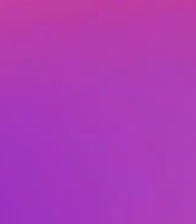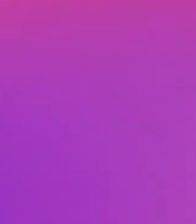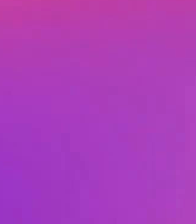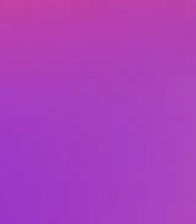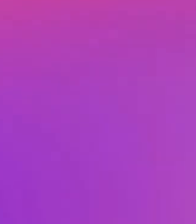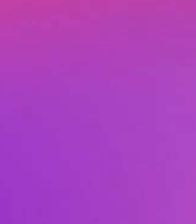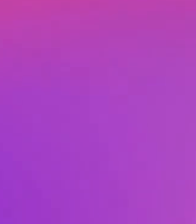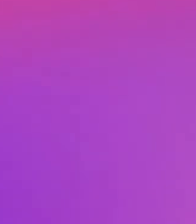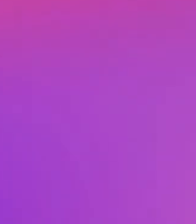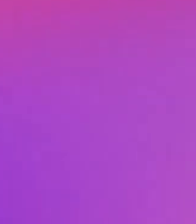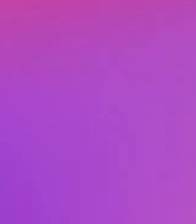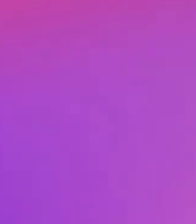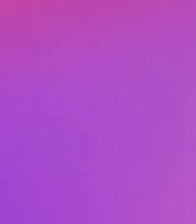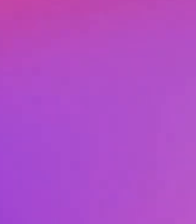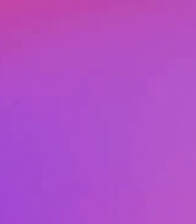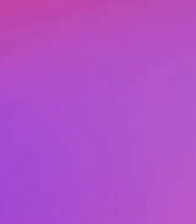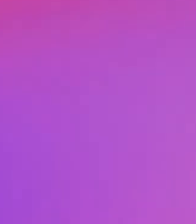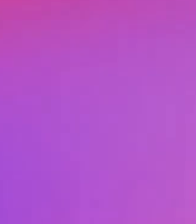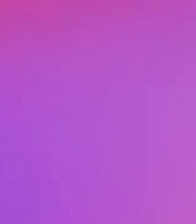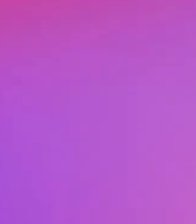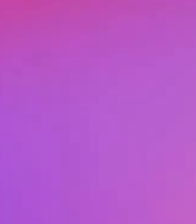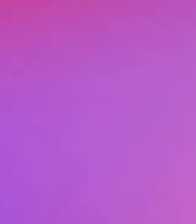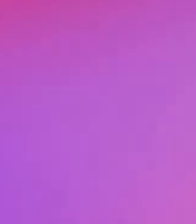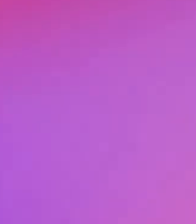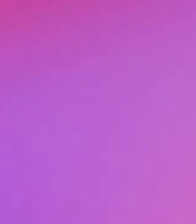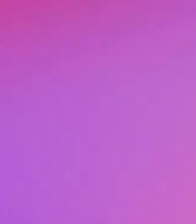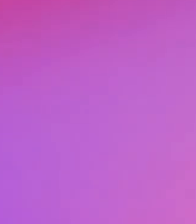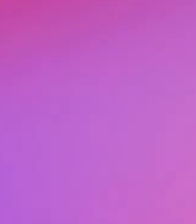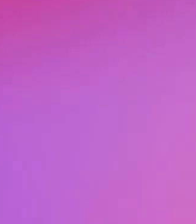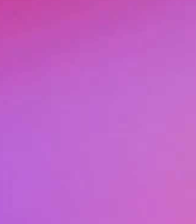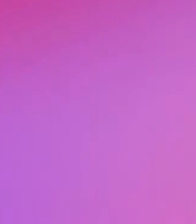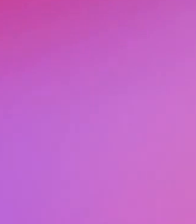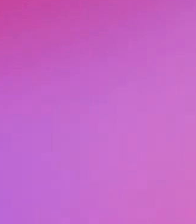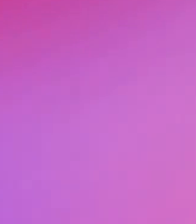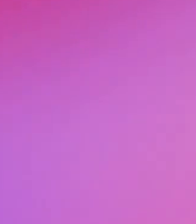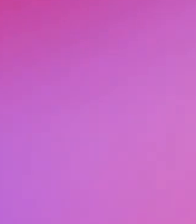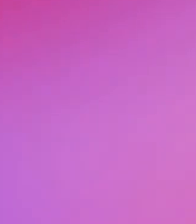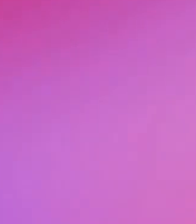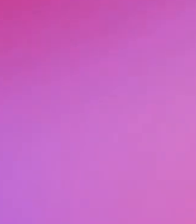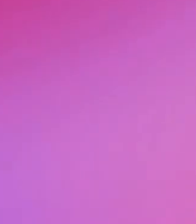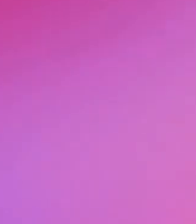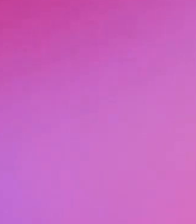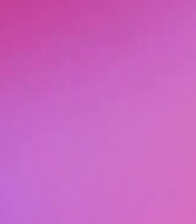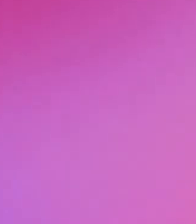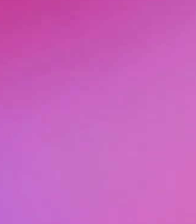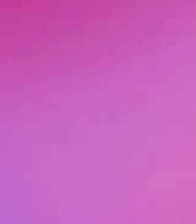conalitec.cep.gov.mx. Y recuerda que también cuentas con el sitio